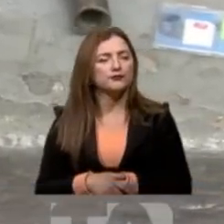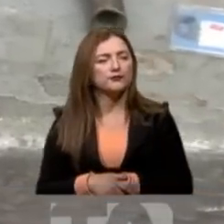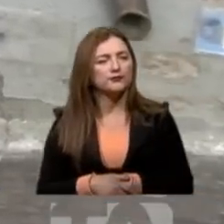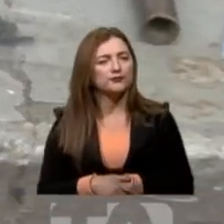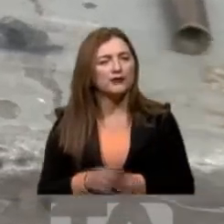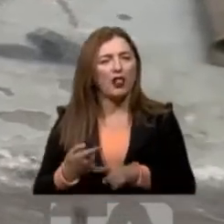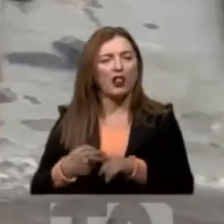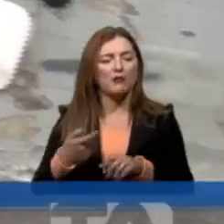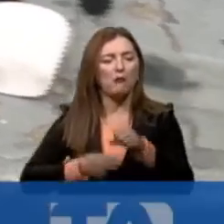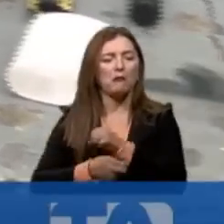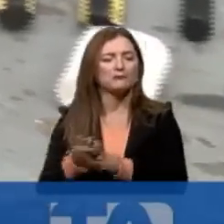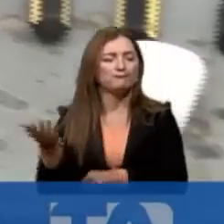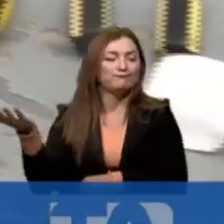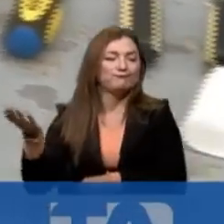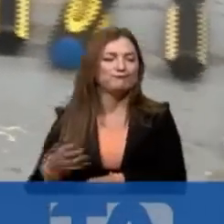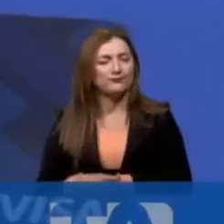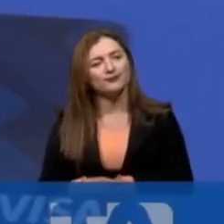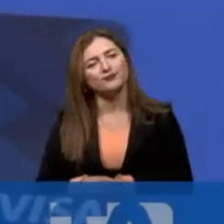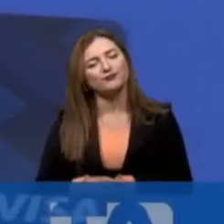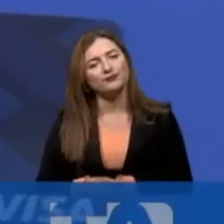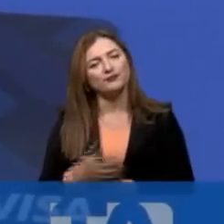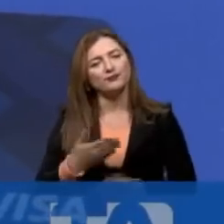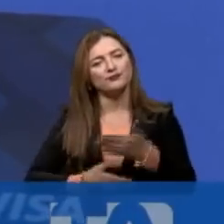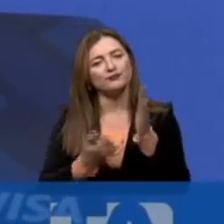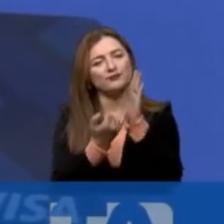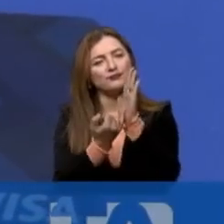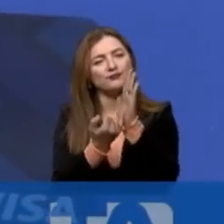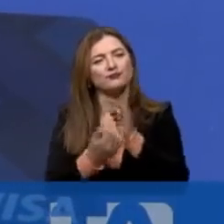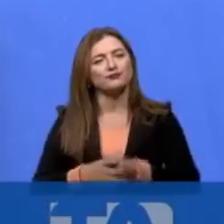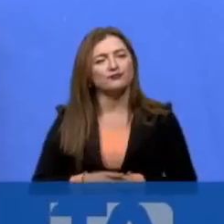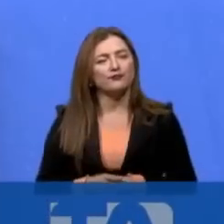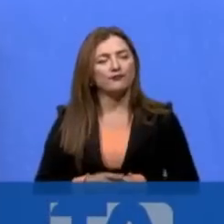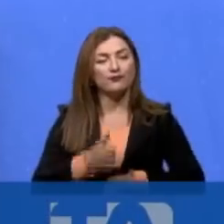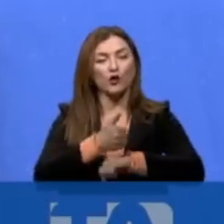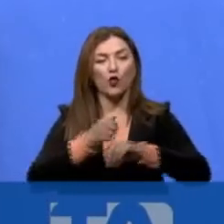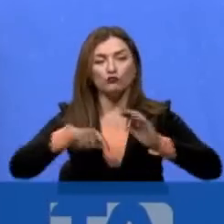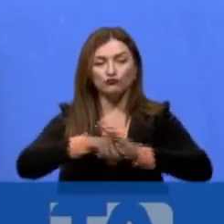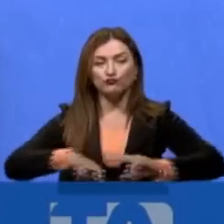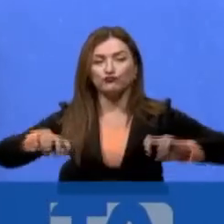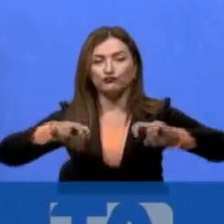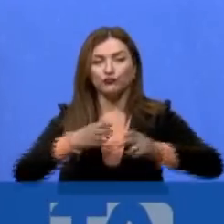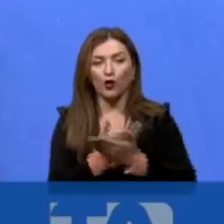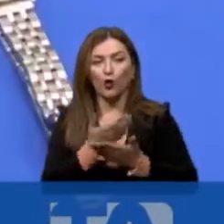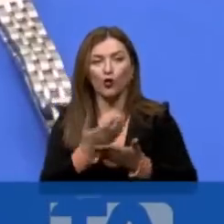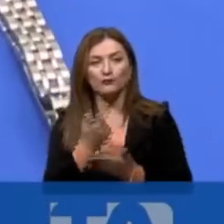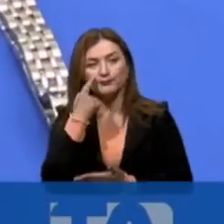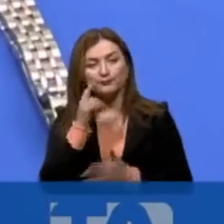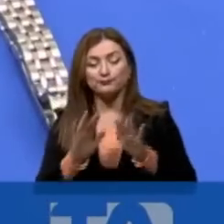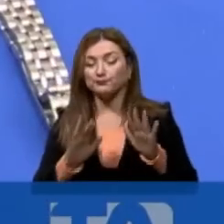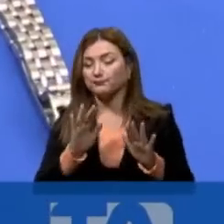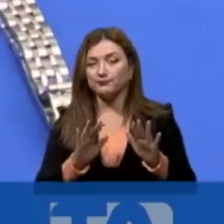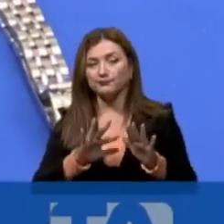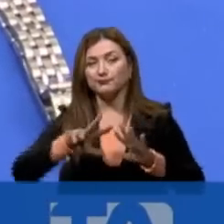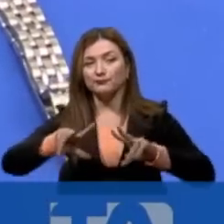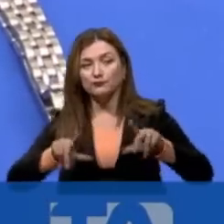además de un sinnúmero de armas blancas e incluso documentos de identidad. Las autoridades investigan si estos objetos son parte de presuntos